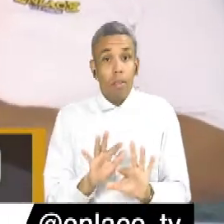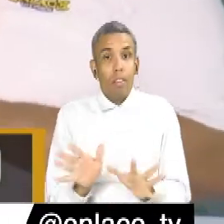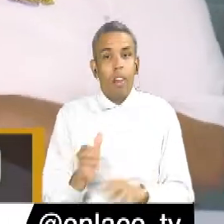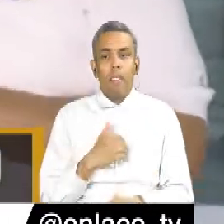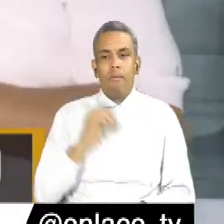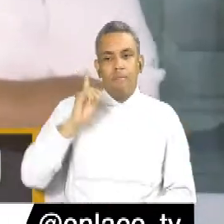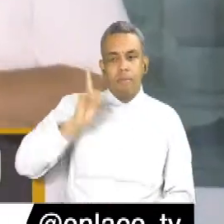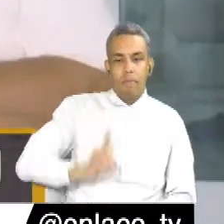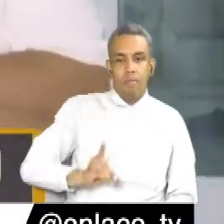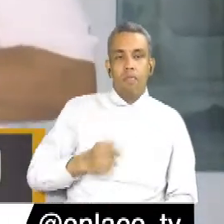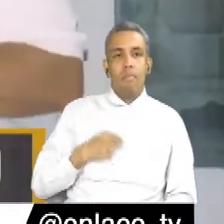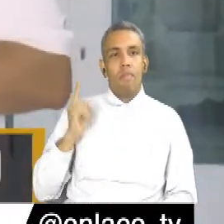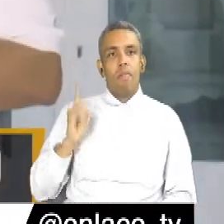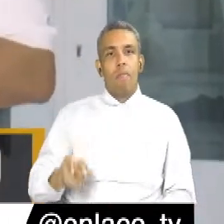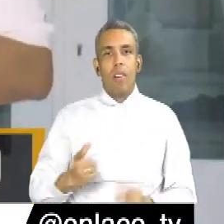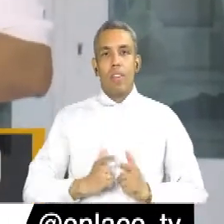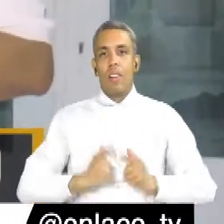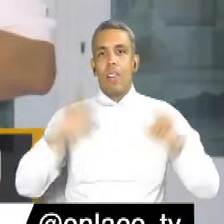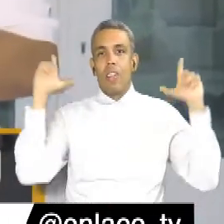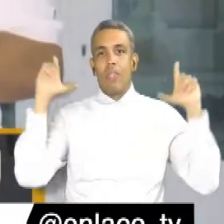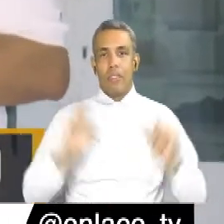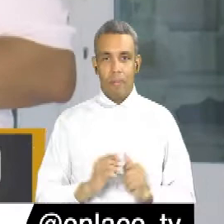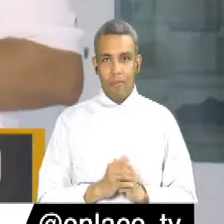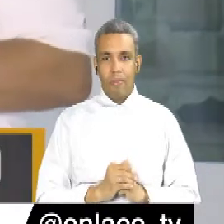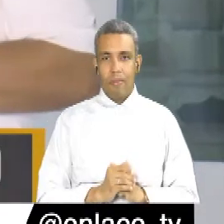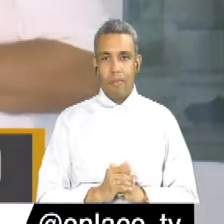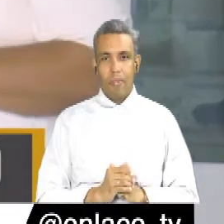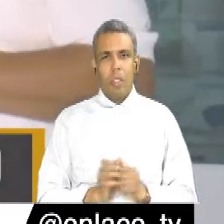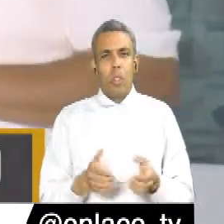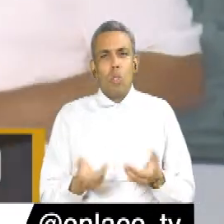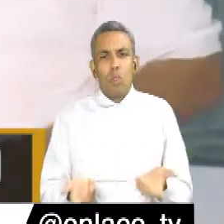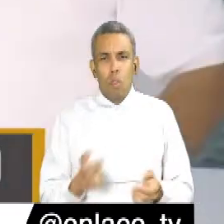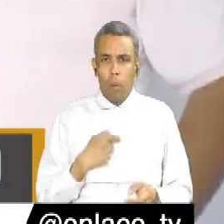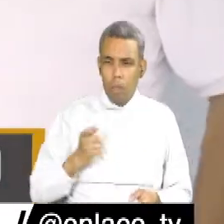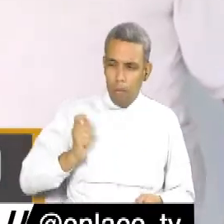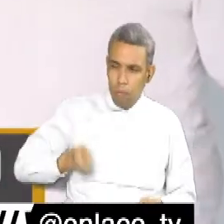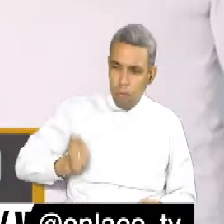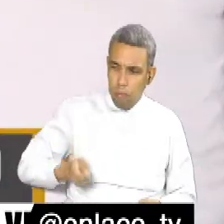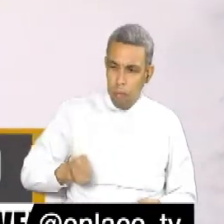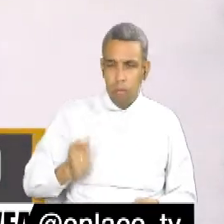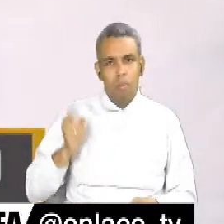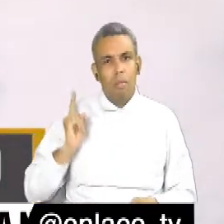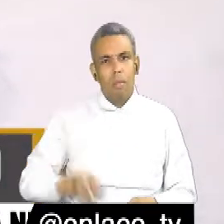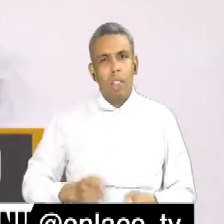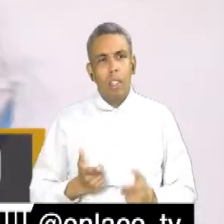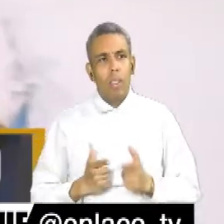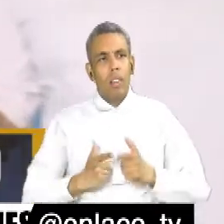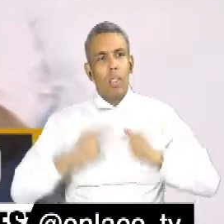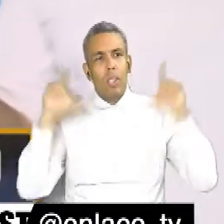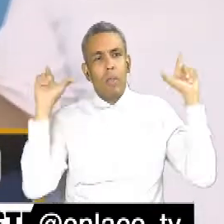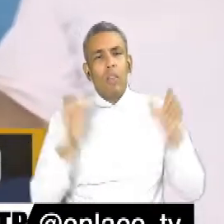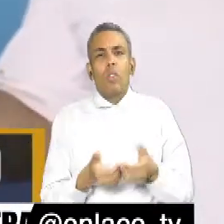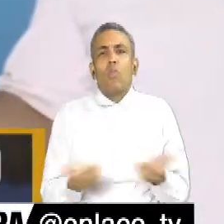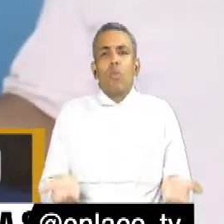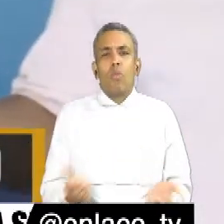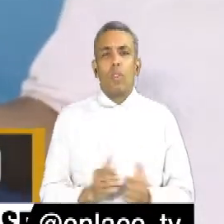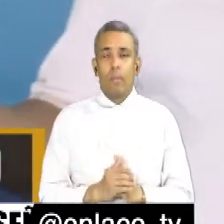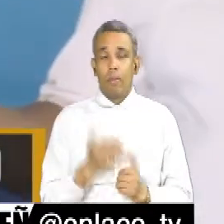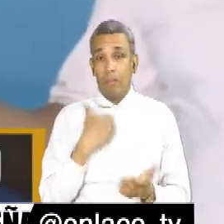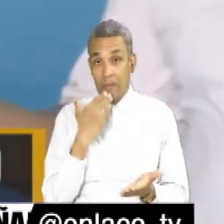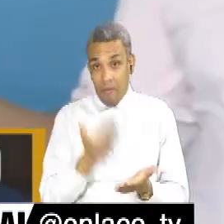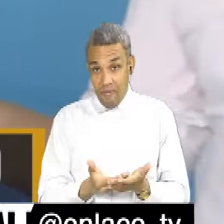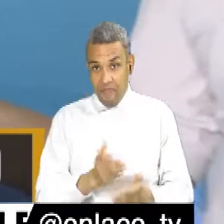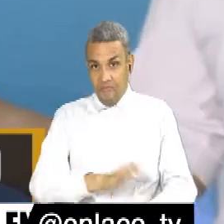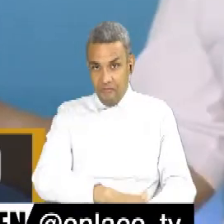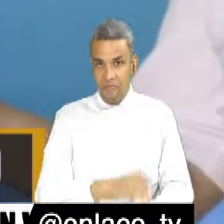buenas tardes, Ulfran, ¿qué es lo que se ha decidido por parte de este juez especial? Bueno, muy buenas tardes para todo el pueblo